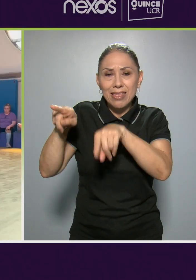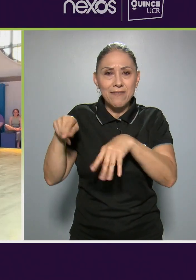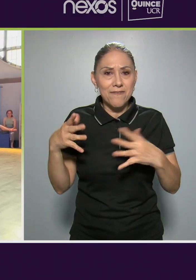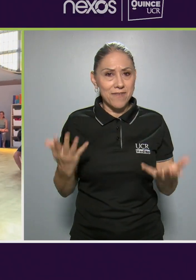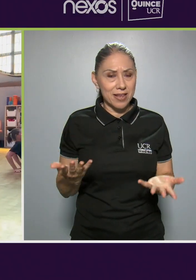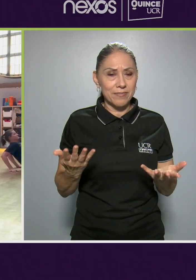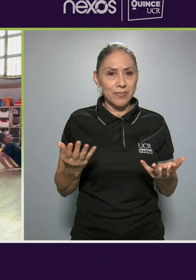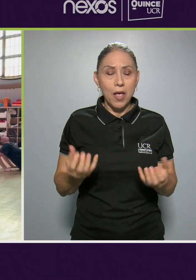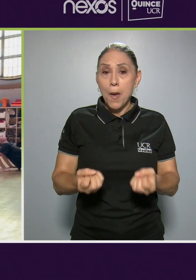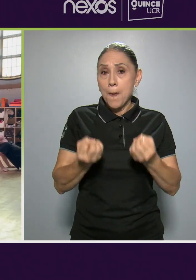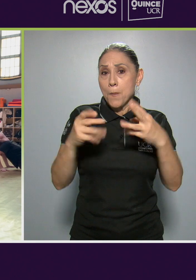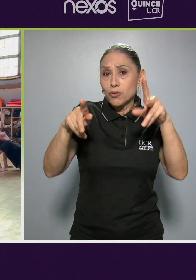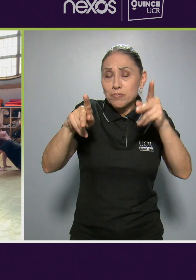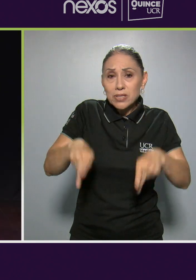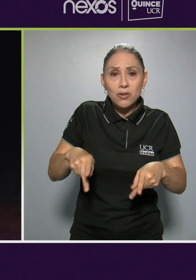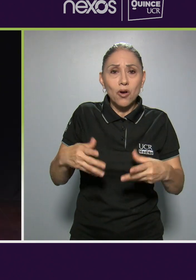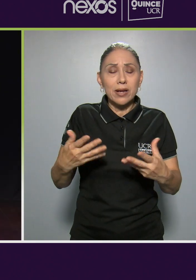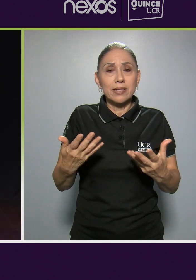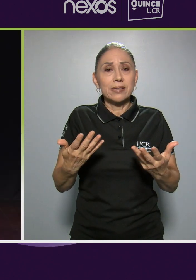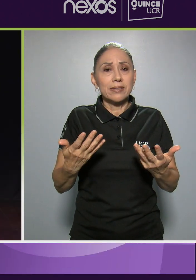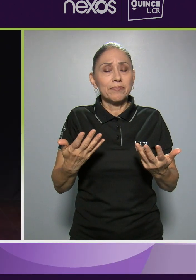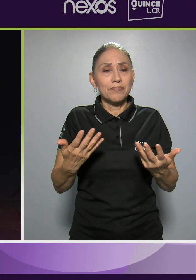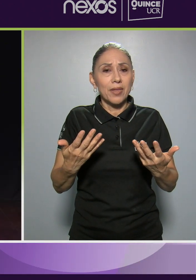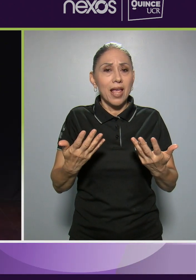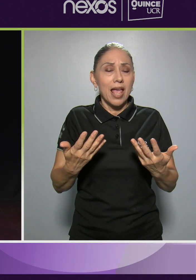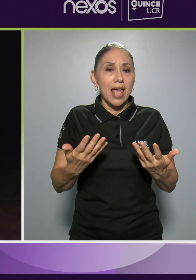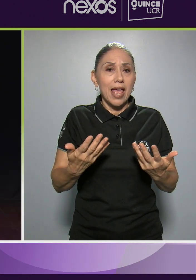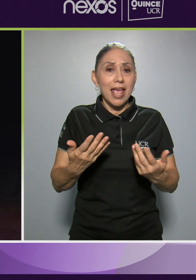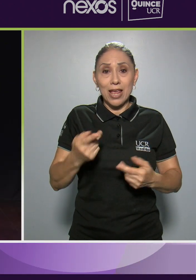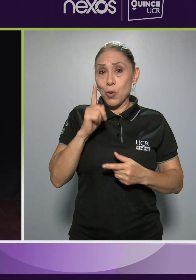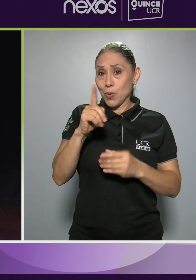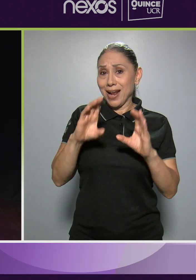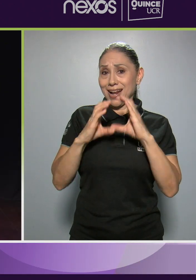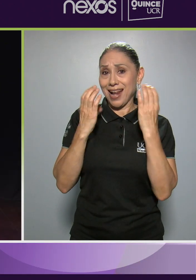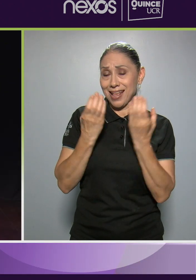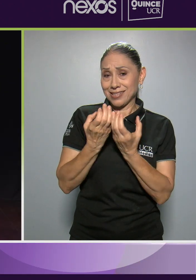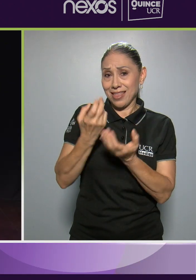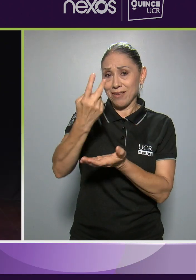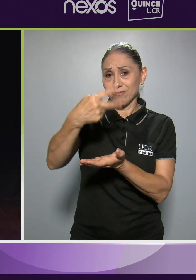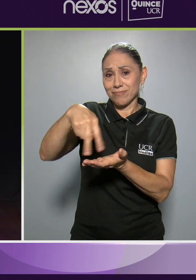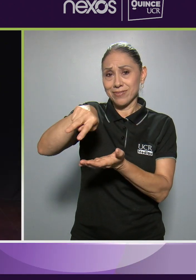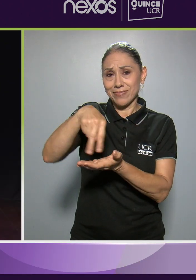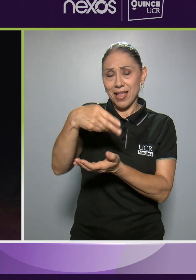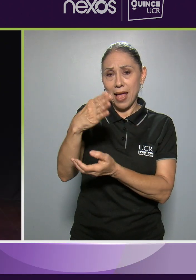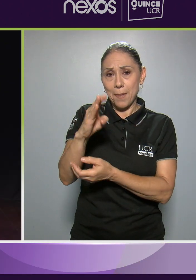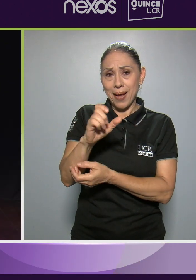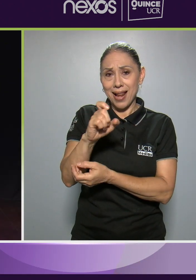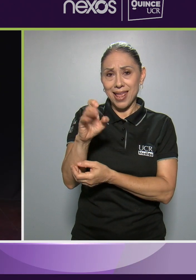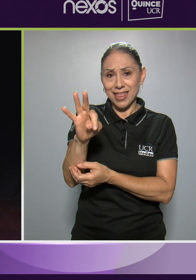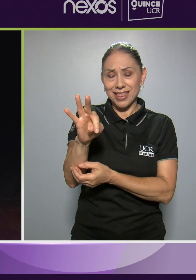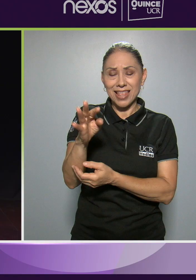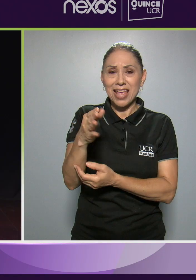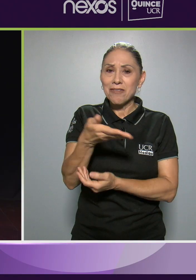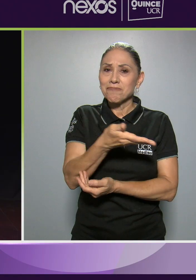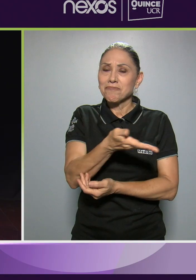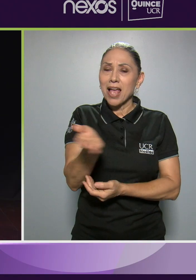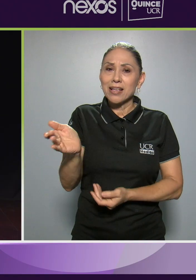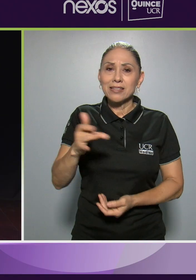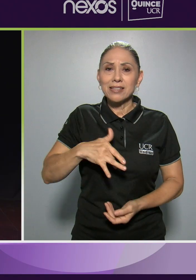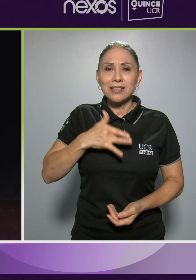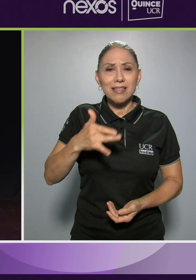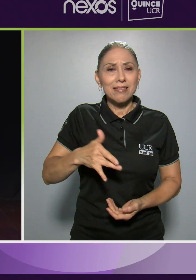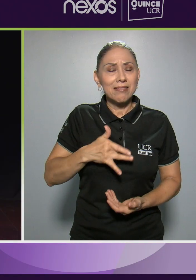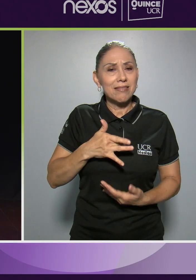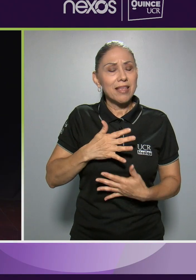personas, al fin y al cabo, en una de nuestras clases de ballet, se sentían